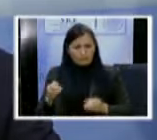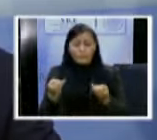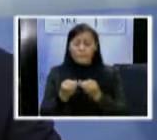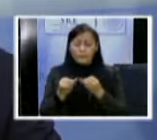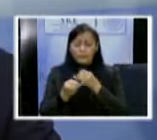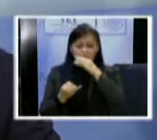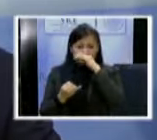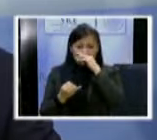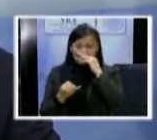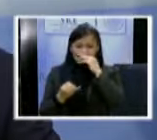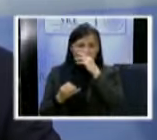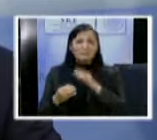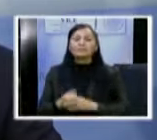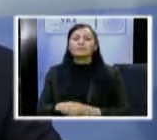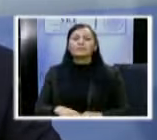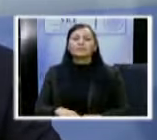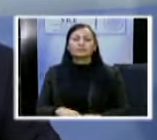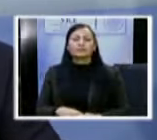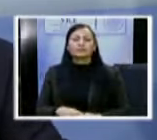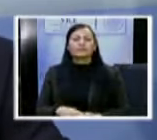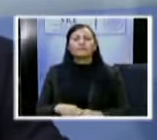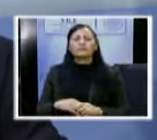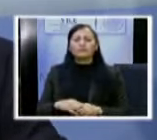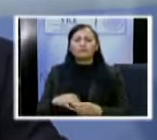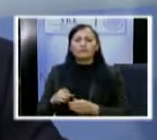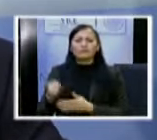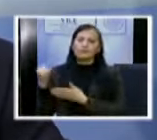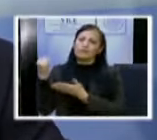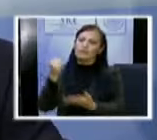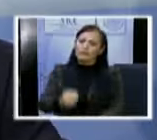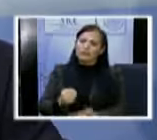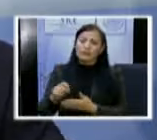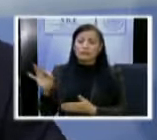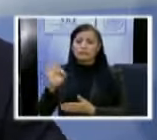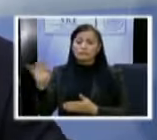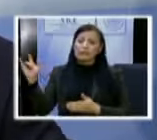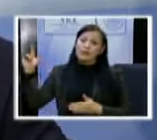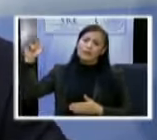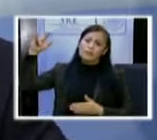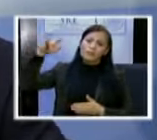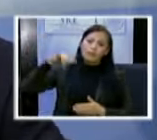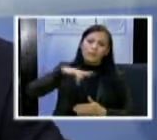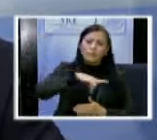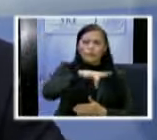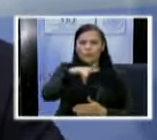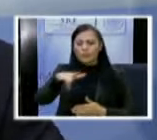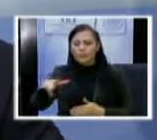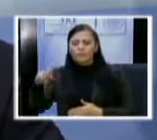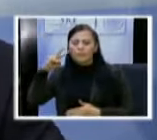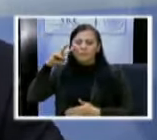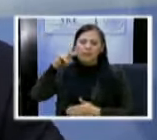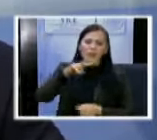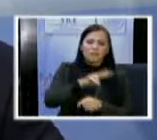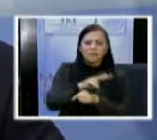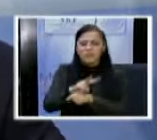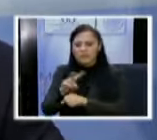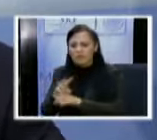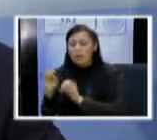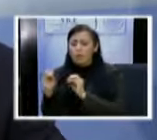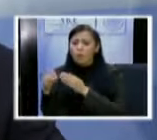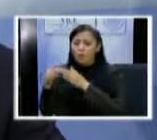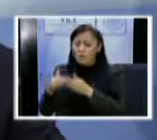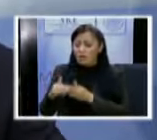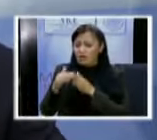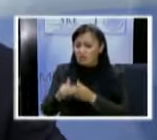la conectividad del Caribe, es financiar que haya un avioncito que recorra las islas, ¿verdad? Es tan sencillo como eso, o un barquito que no lo